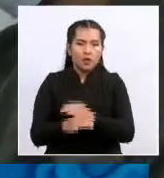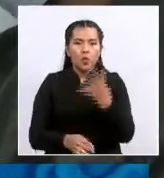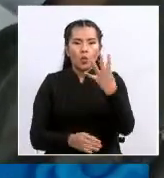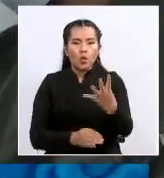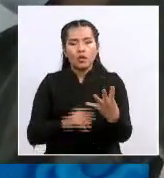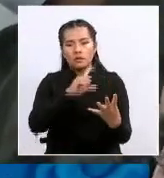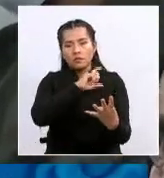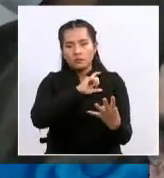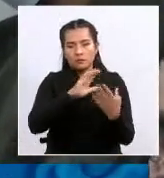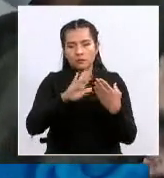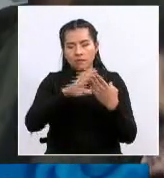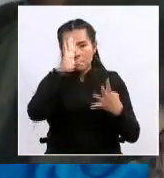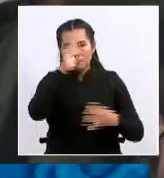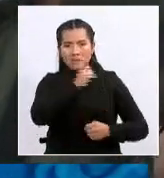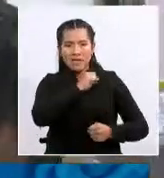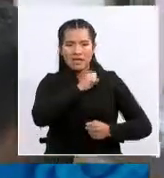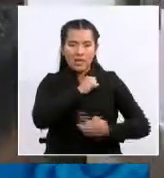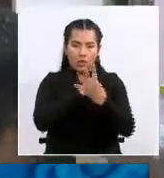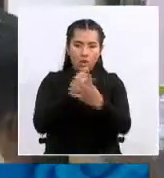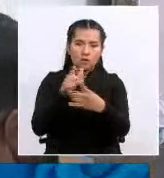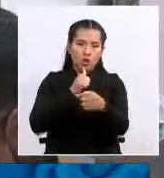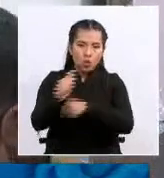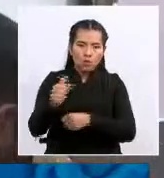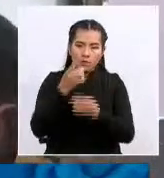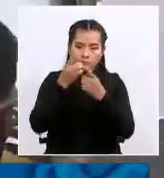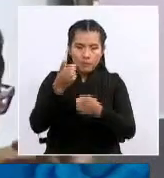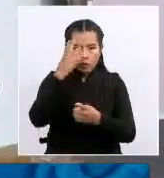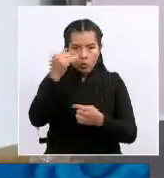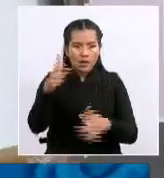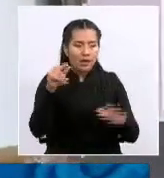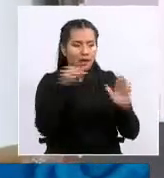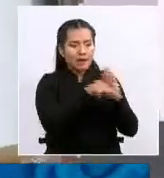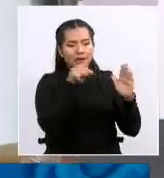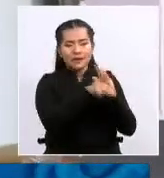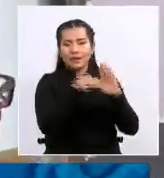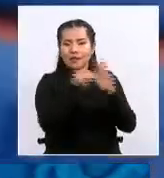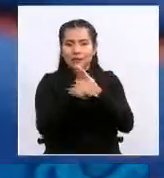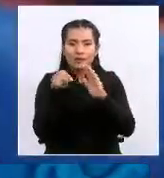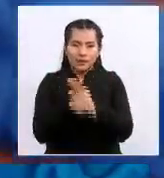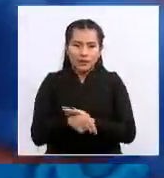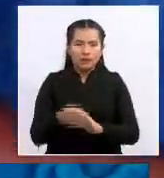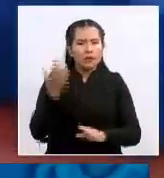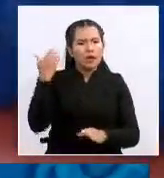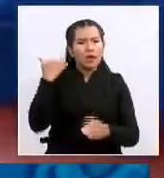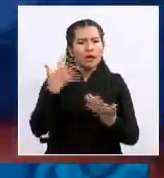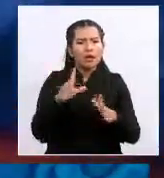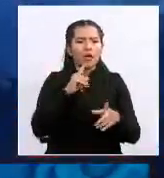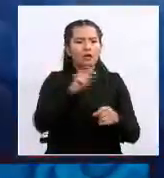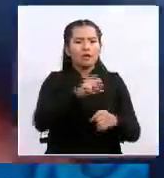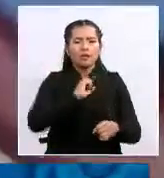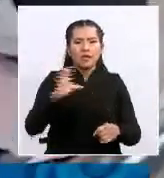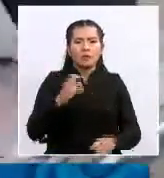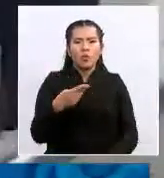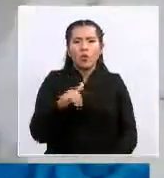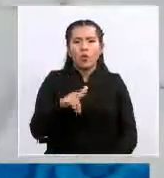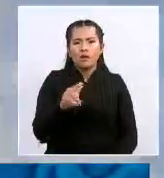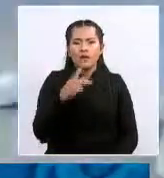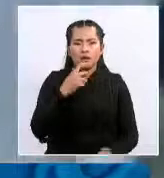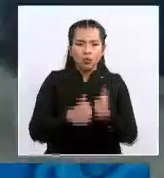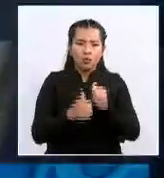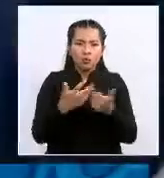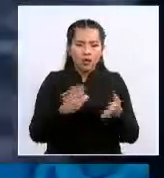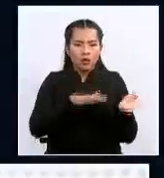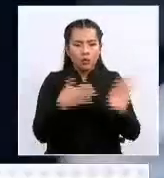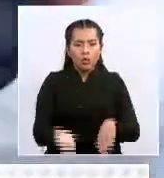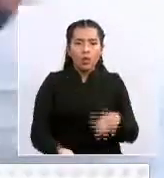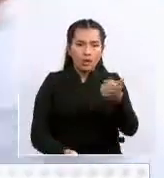cuatro militares imputados por el delito de asesinato en el marco de las investigaciones por la masacre de Sacaba, donde fallecieron 10 personas y